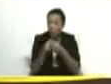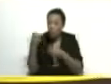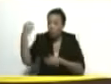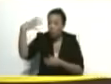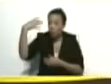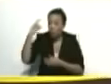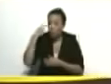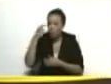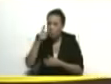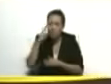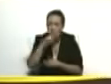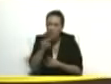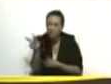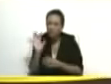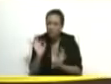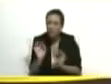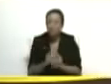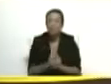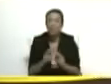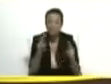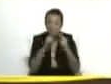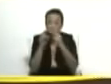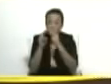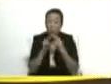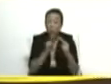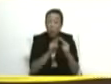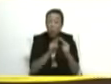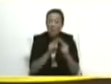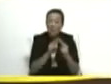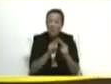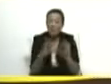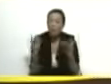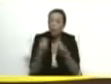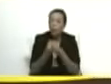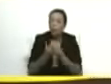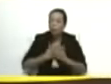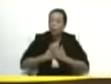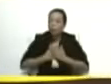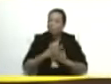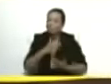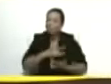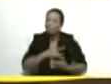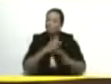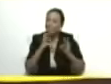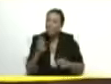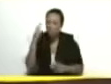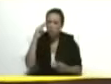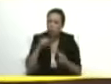¿Conoces bien ese acompañamiento, verdad?